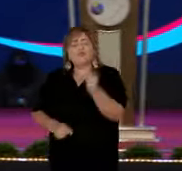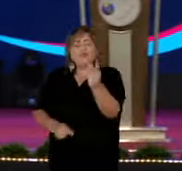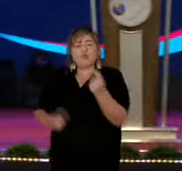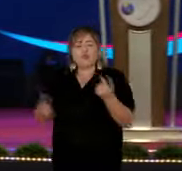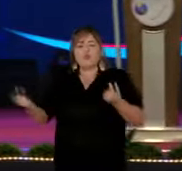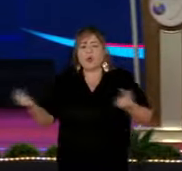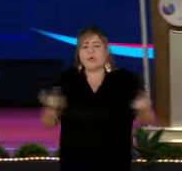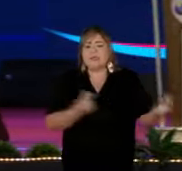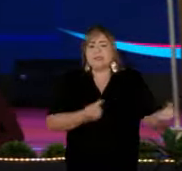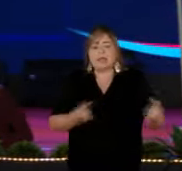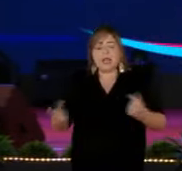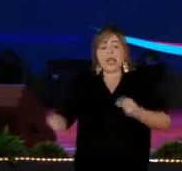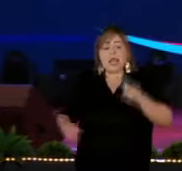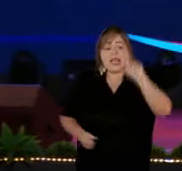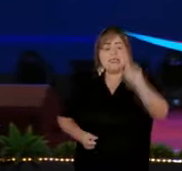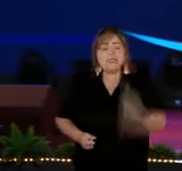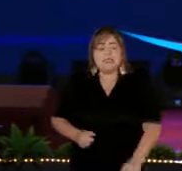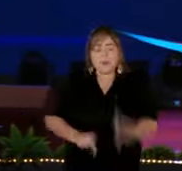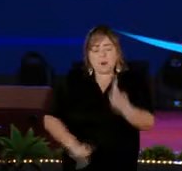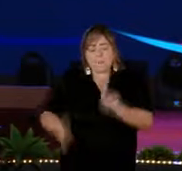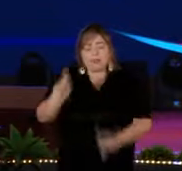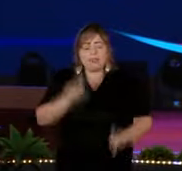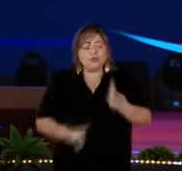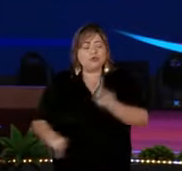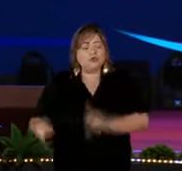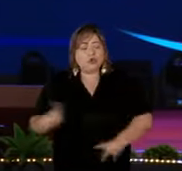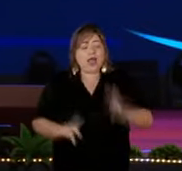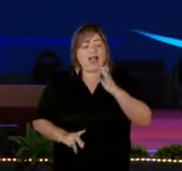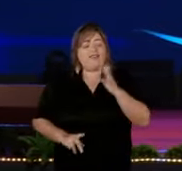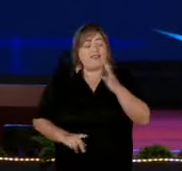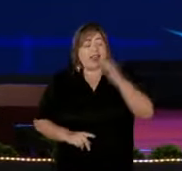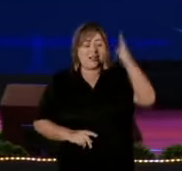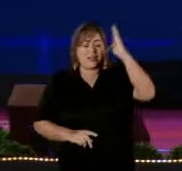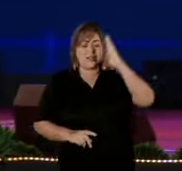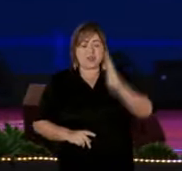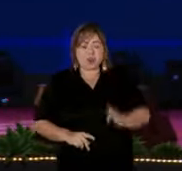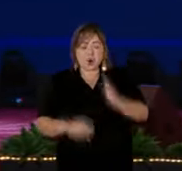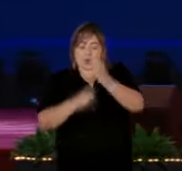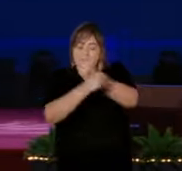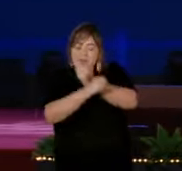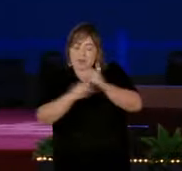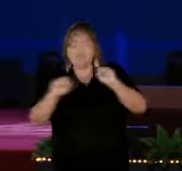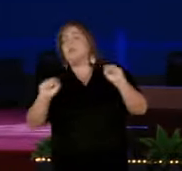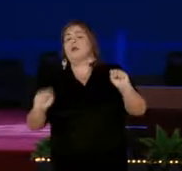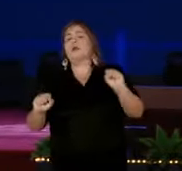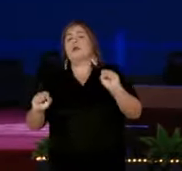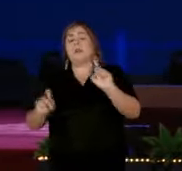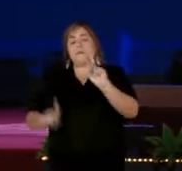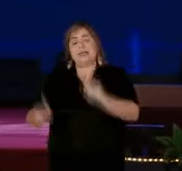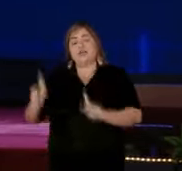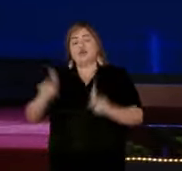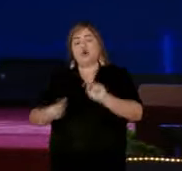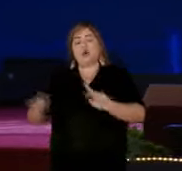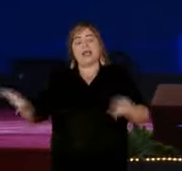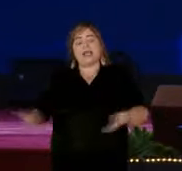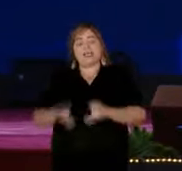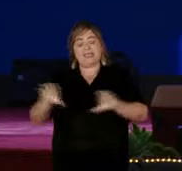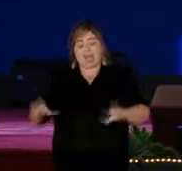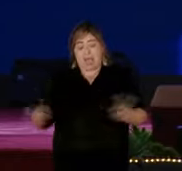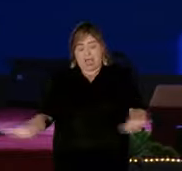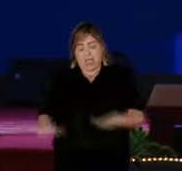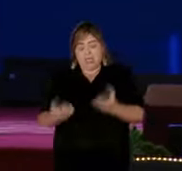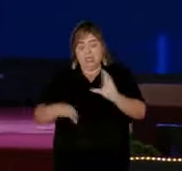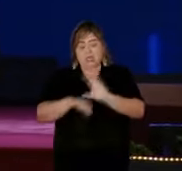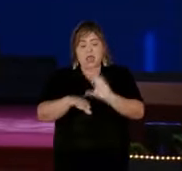Hay almas que salvar, hay trabajo que realizar, hay vidas que bendecir, hay cosas que realizar dentro y fuera de la casa